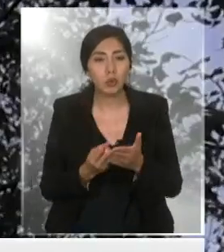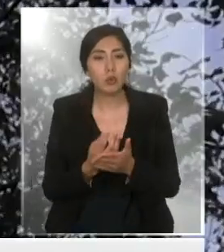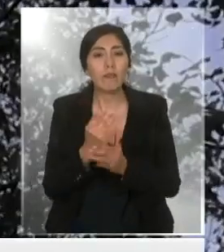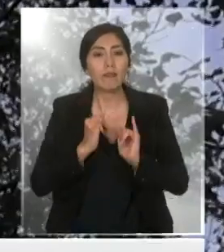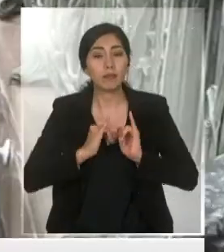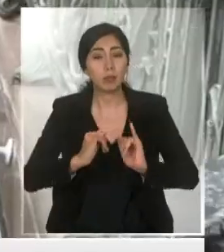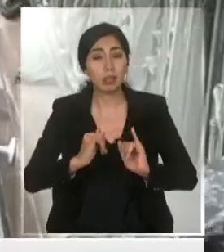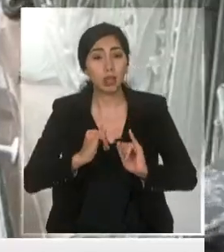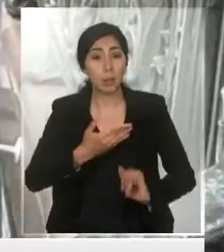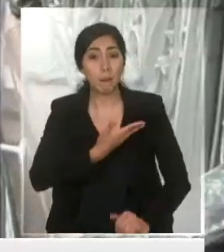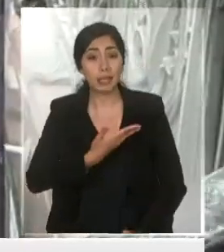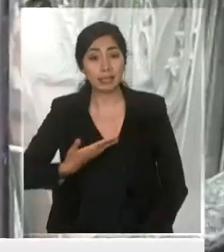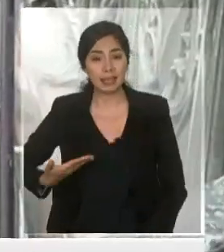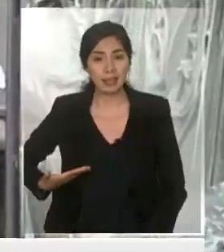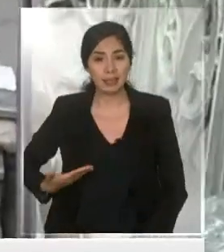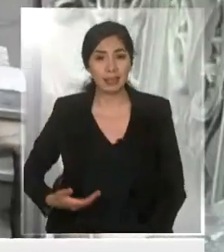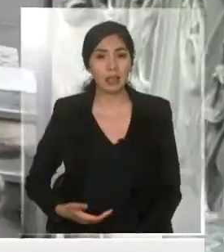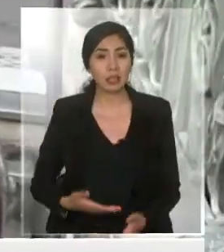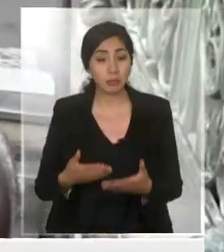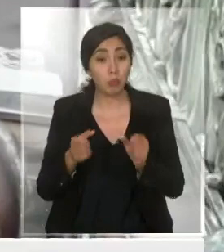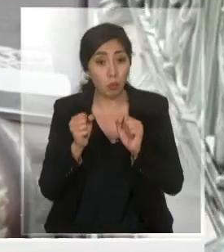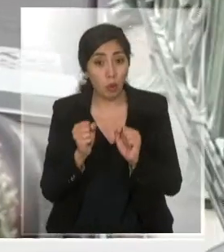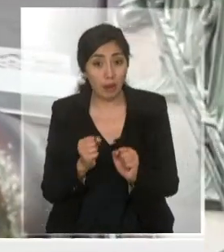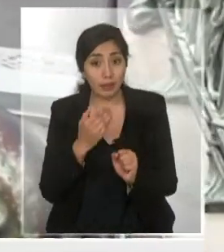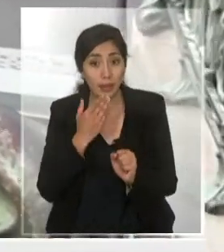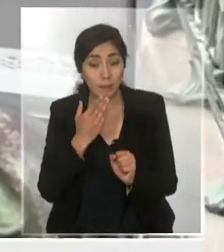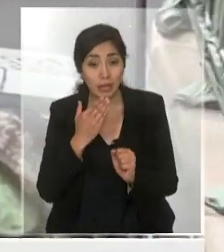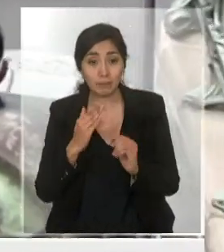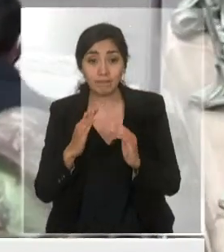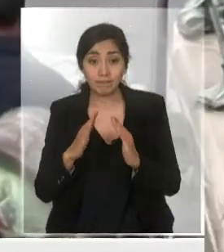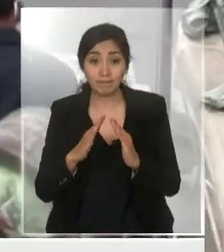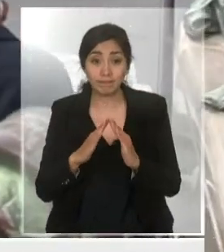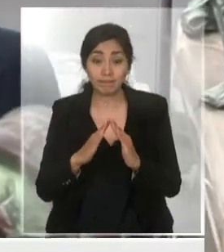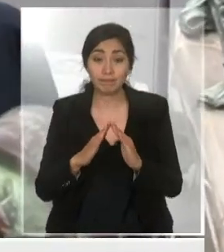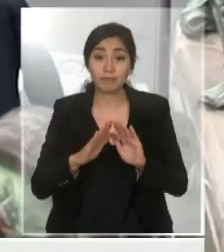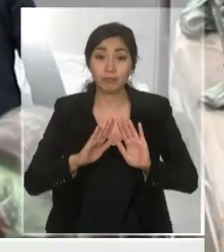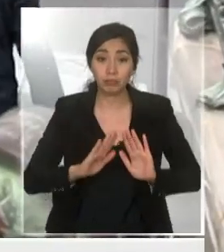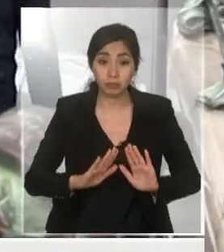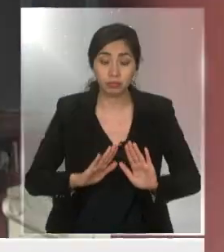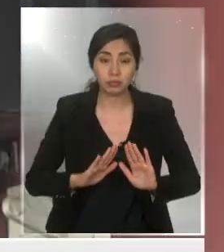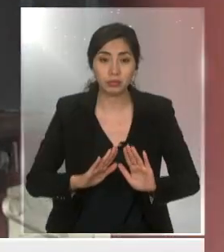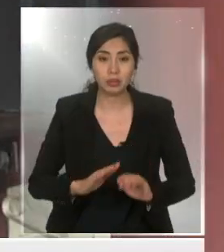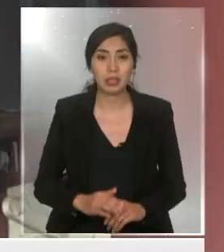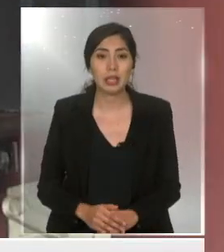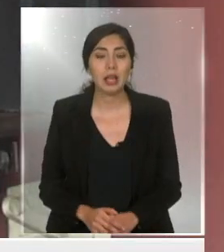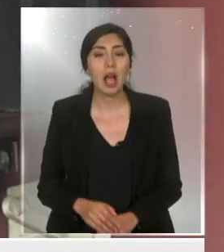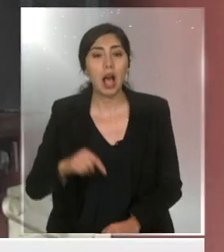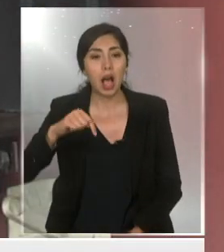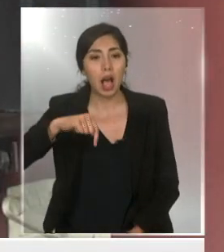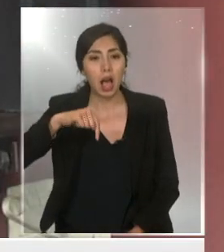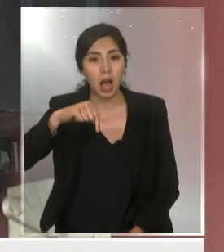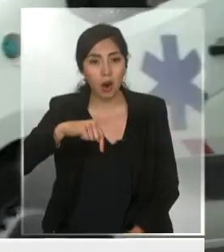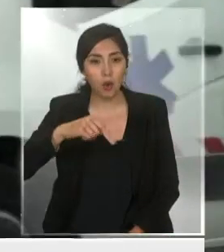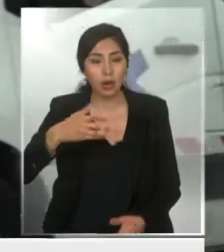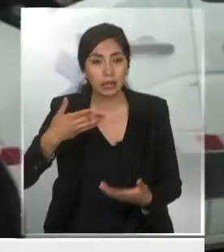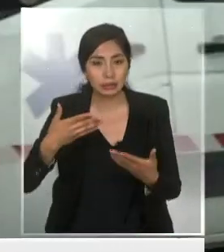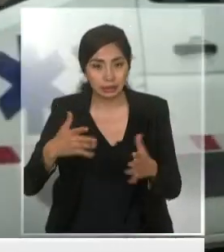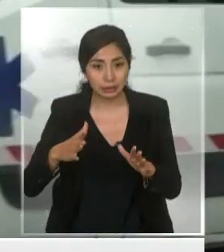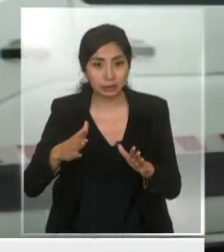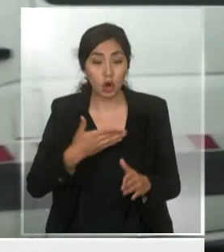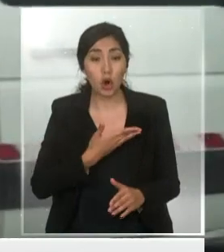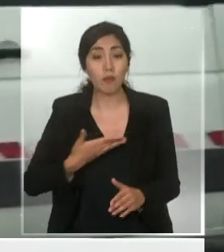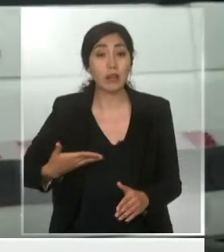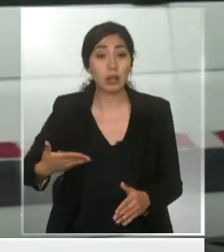del presidente Emmanuel Macron, que podría incluir toque de queda para París y sus suburbios. Por ahora, el llamado del gobierno apunta